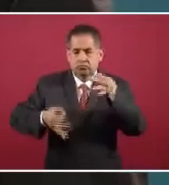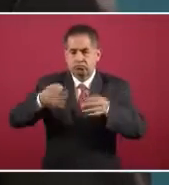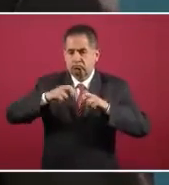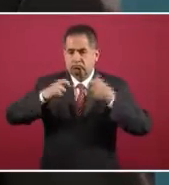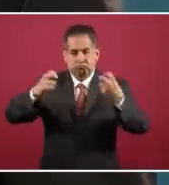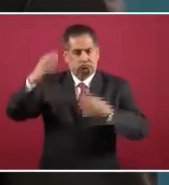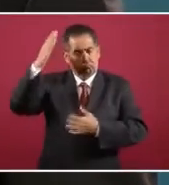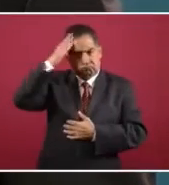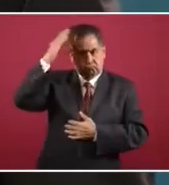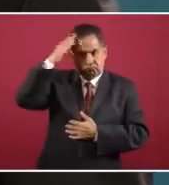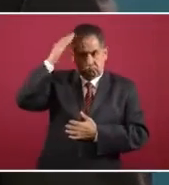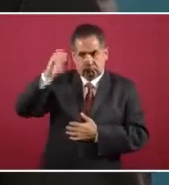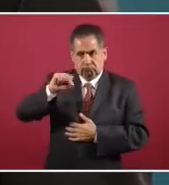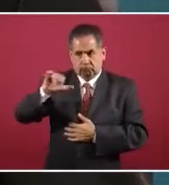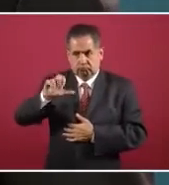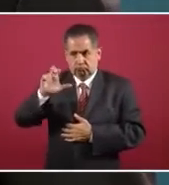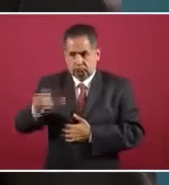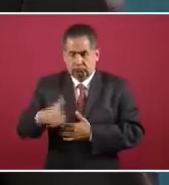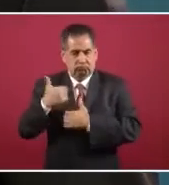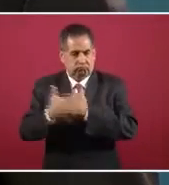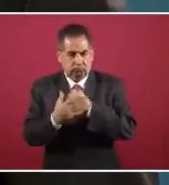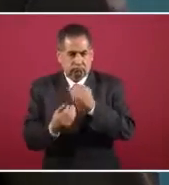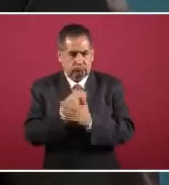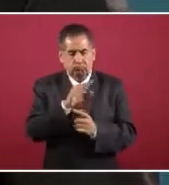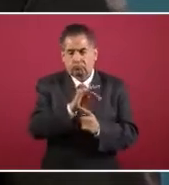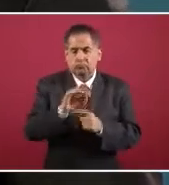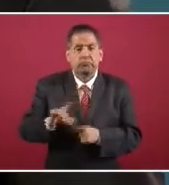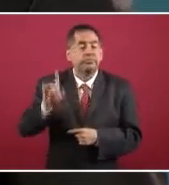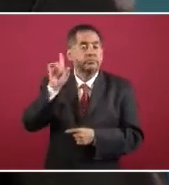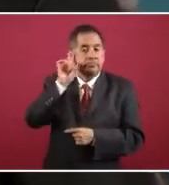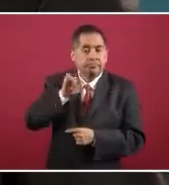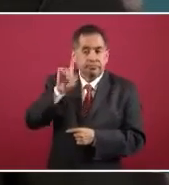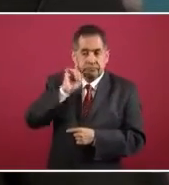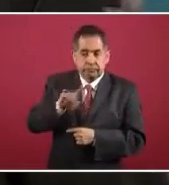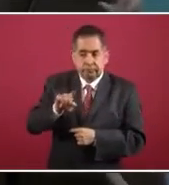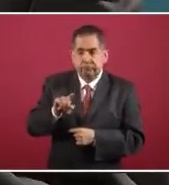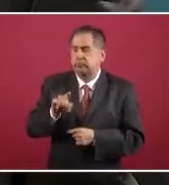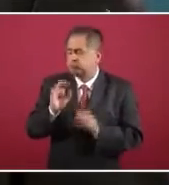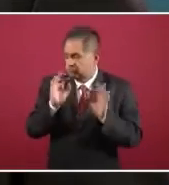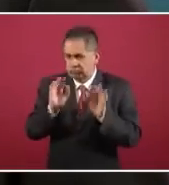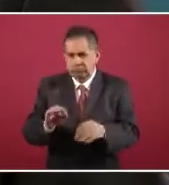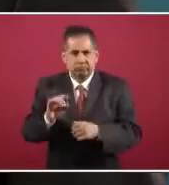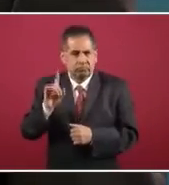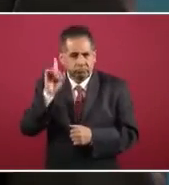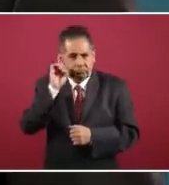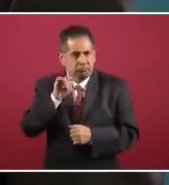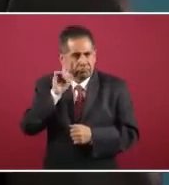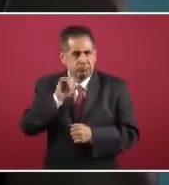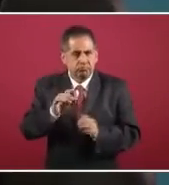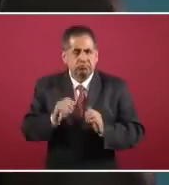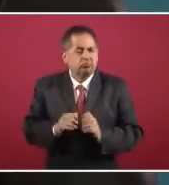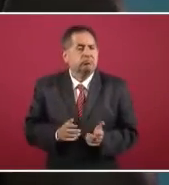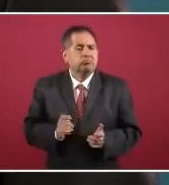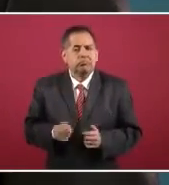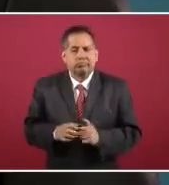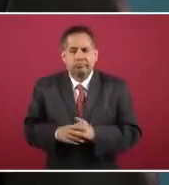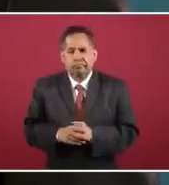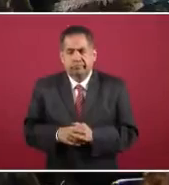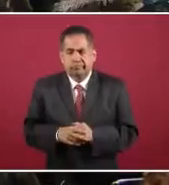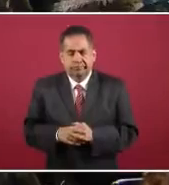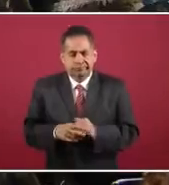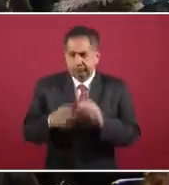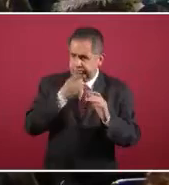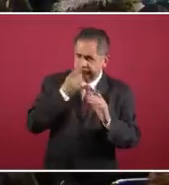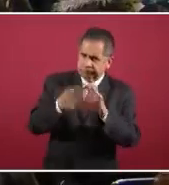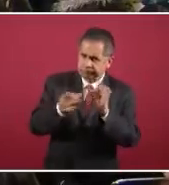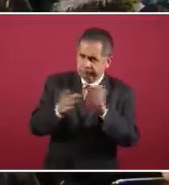Corte. Ya les comento que mañana, precisamente como corolario de